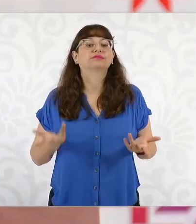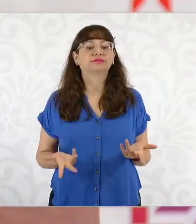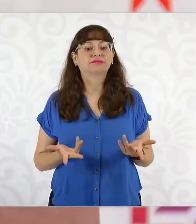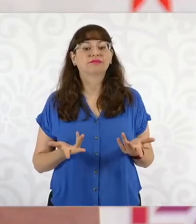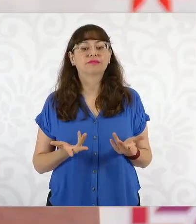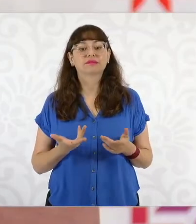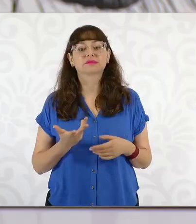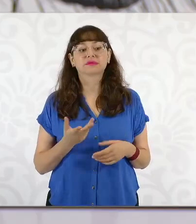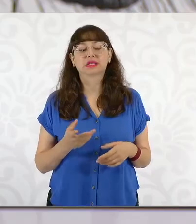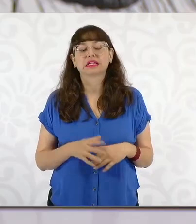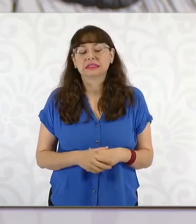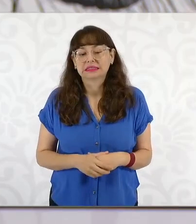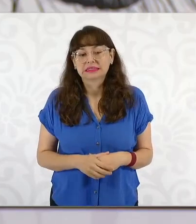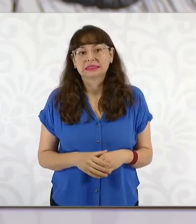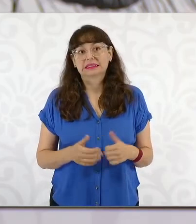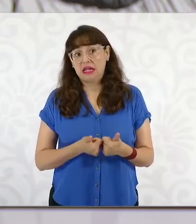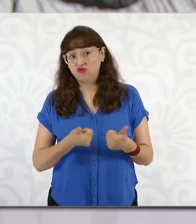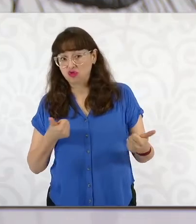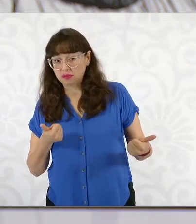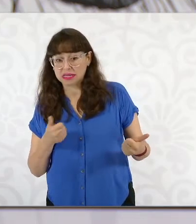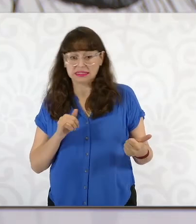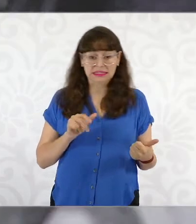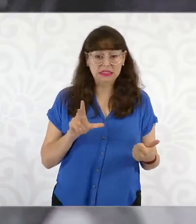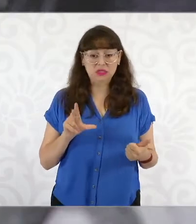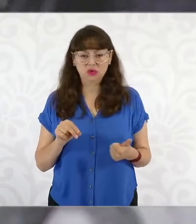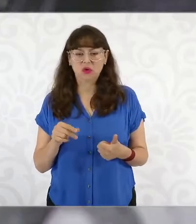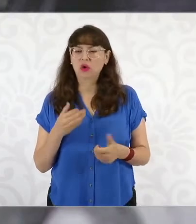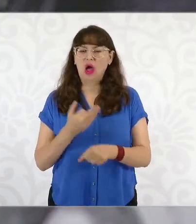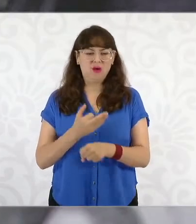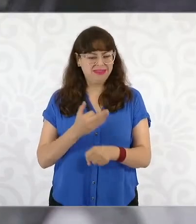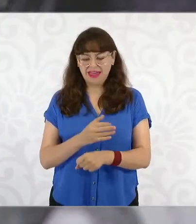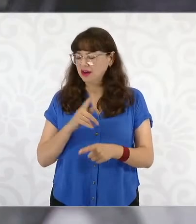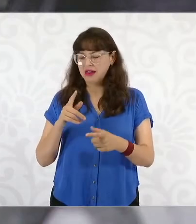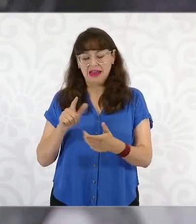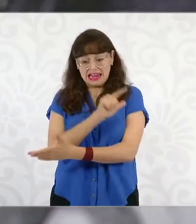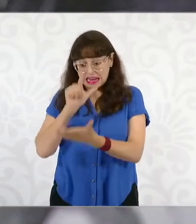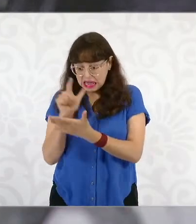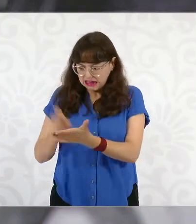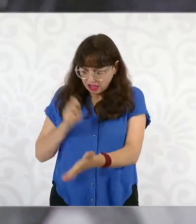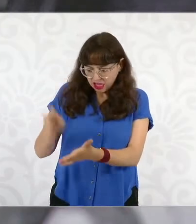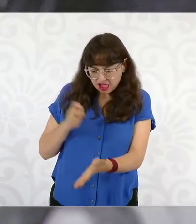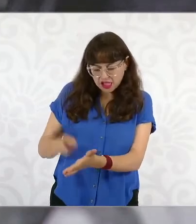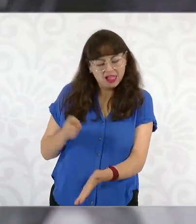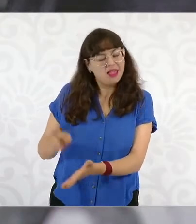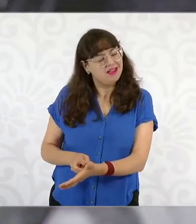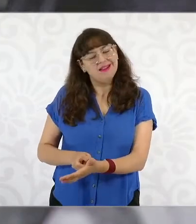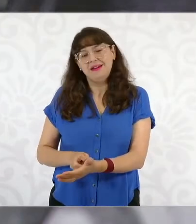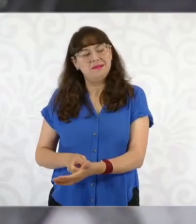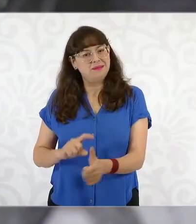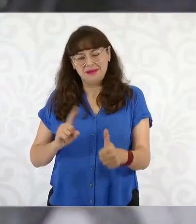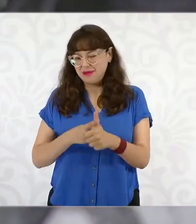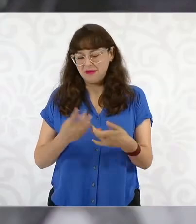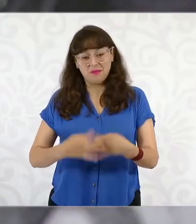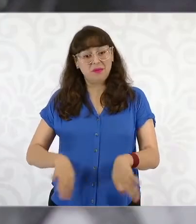fiscalía. Yo creo que no hay que modificar tanto ya ahorita, que más bien hay que